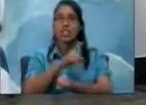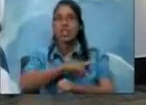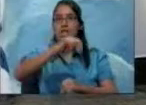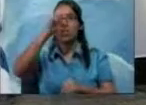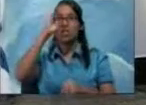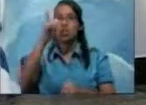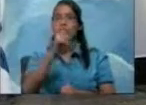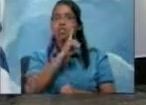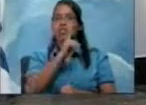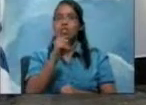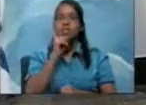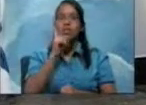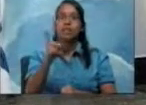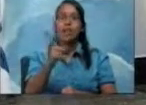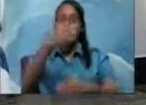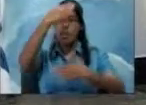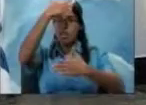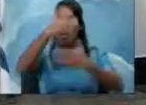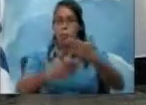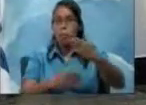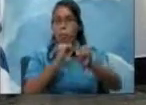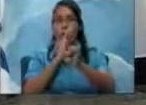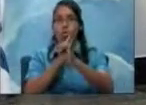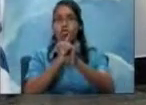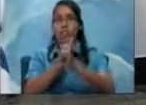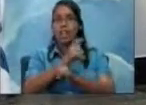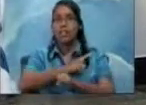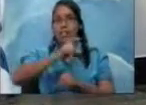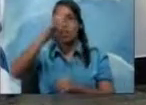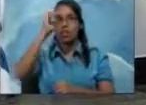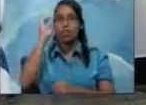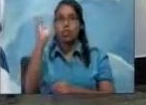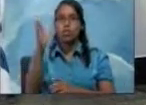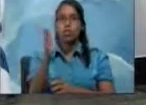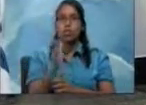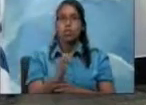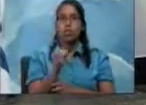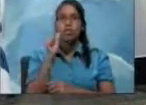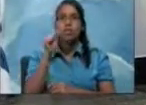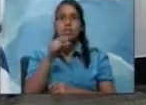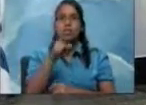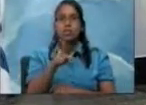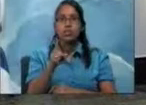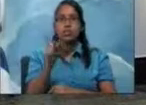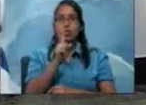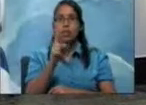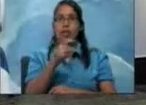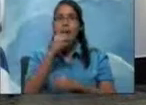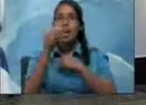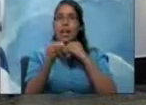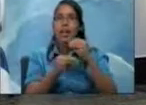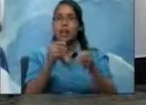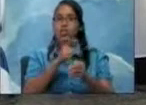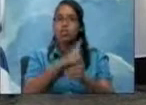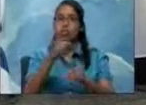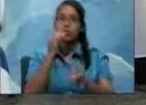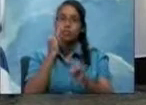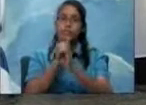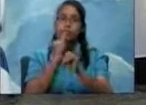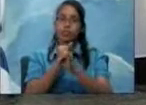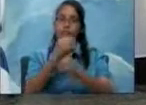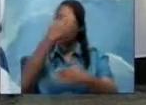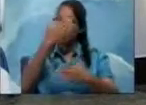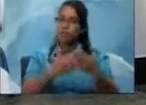llamado el portal de Dios si usted no había hecho de ese portal su